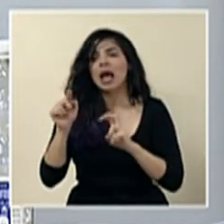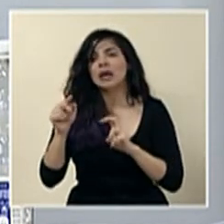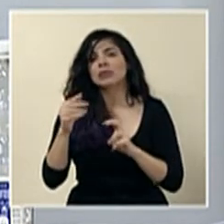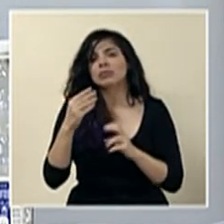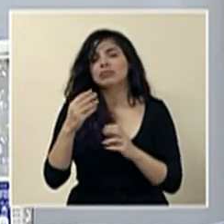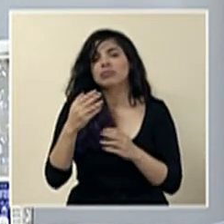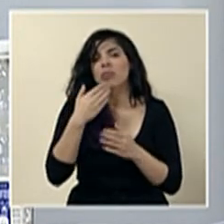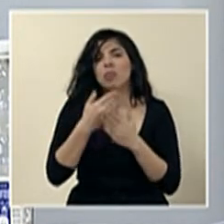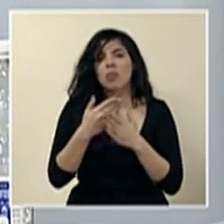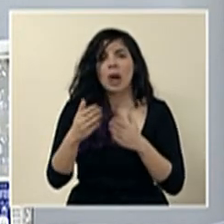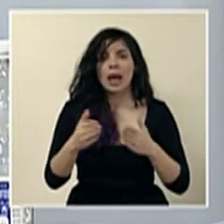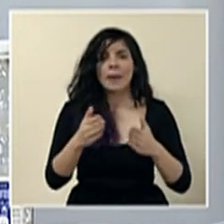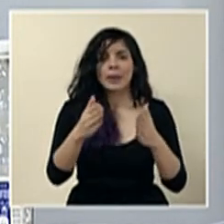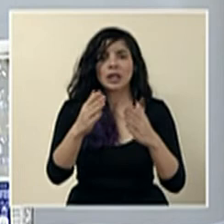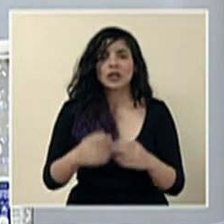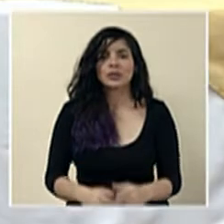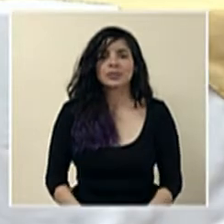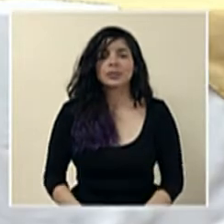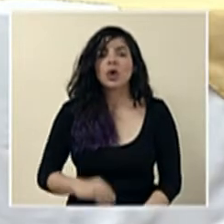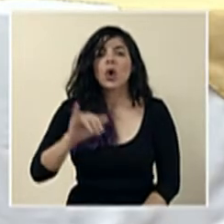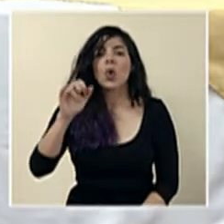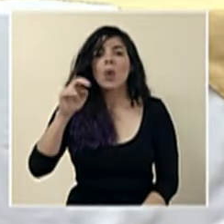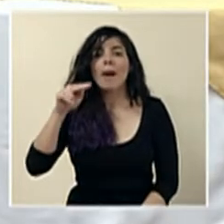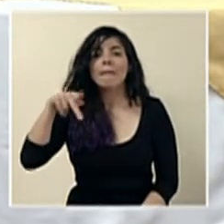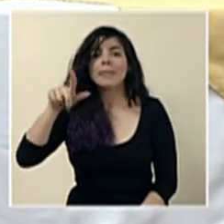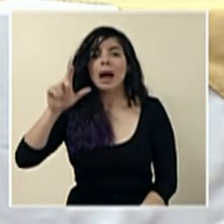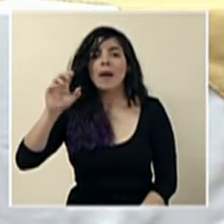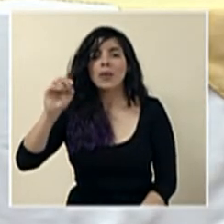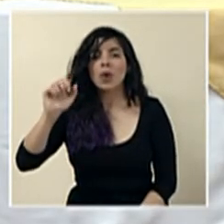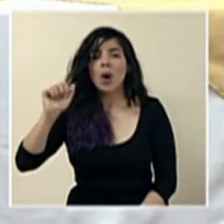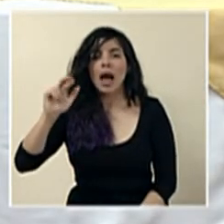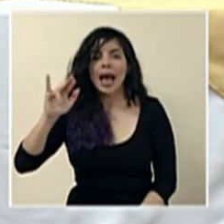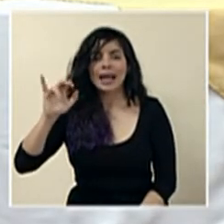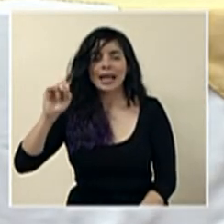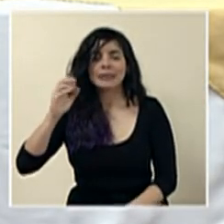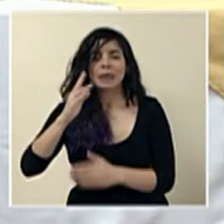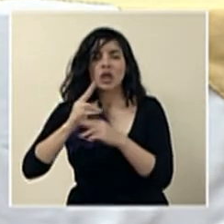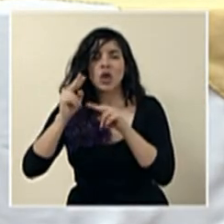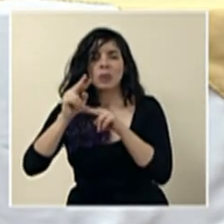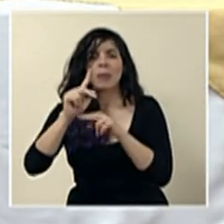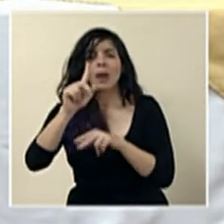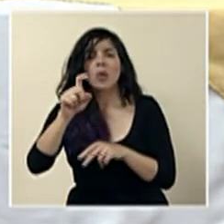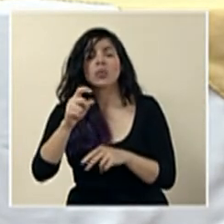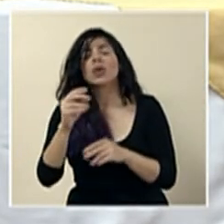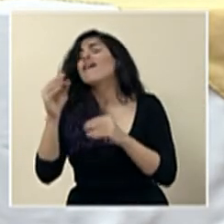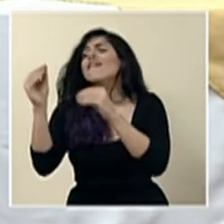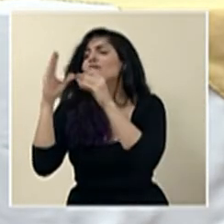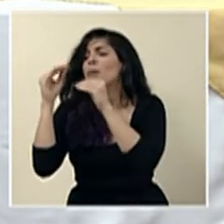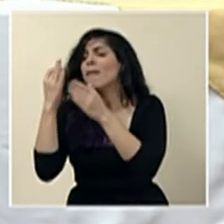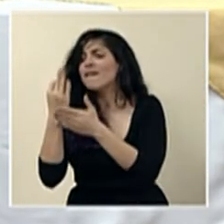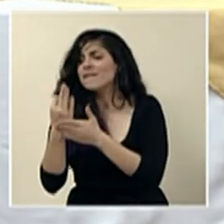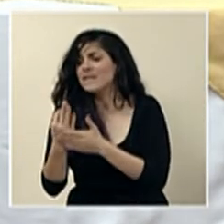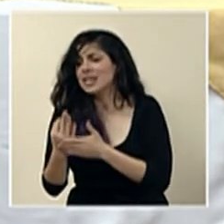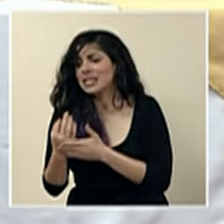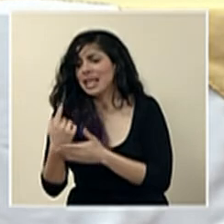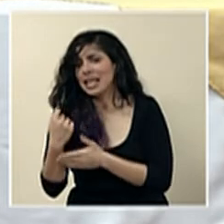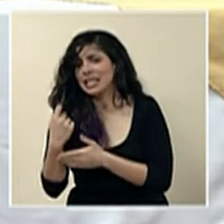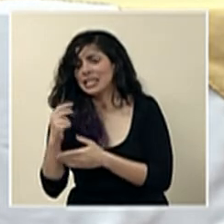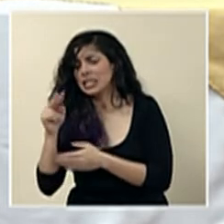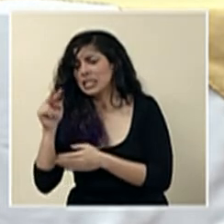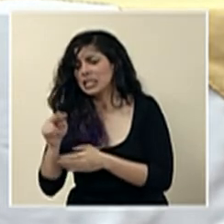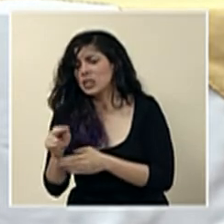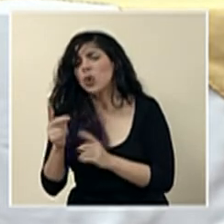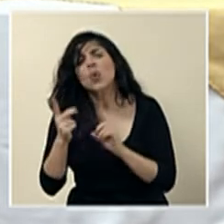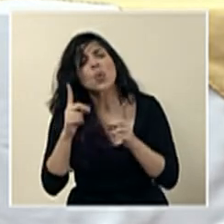seguir. Juan Pablo Arias, del Observador, nos consulta: según los datos fiscales preliminares o más recientes,